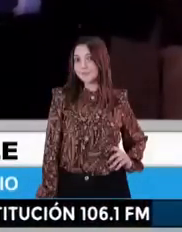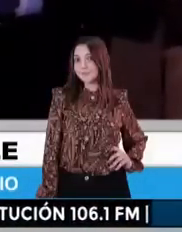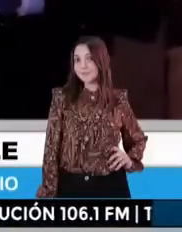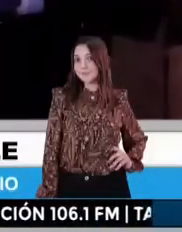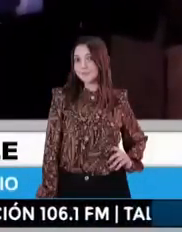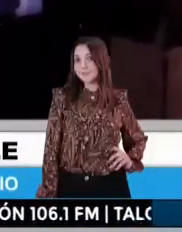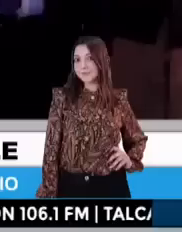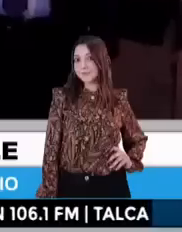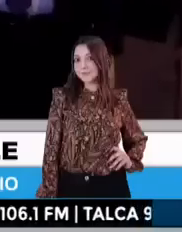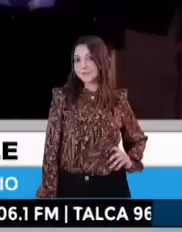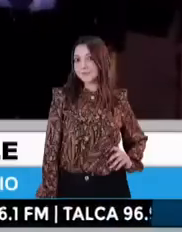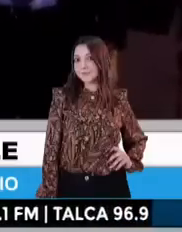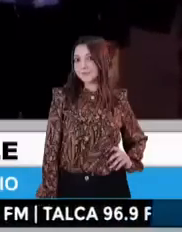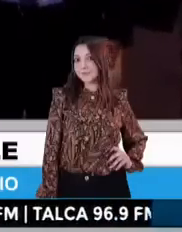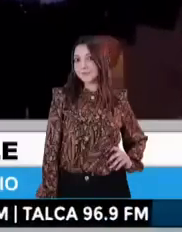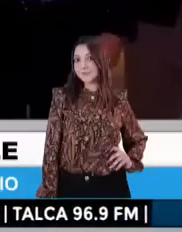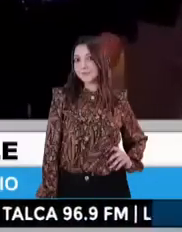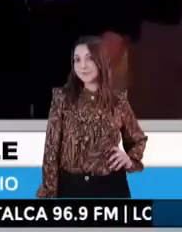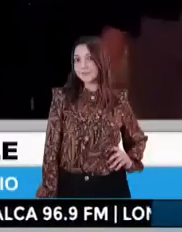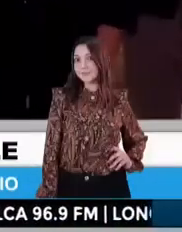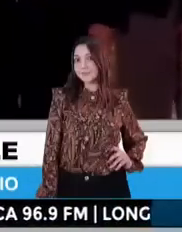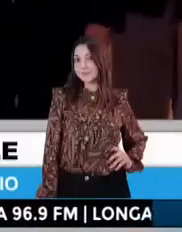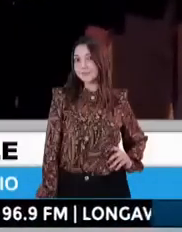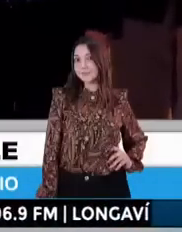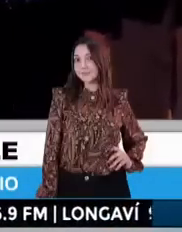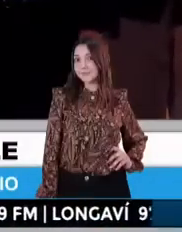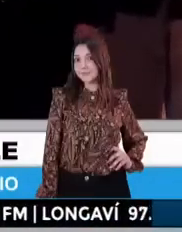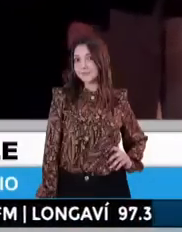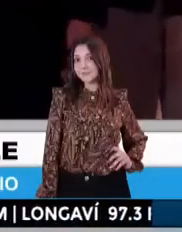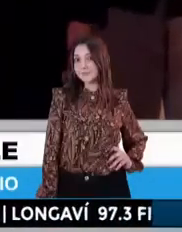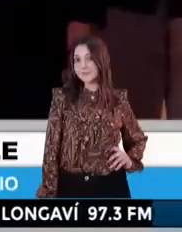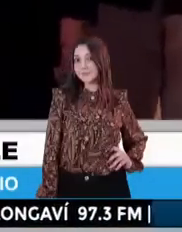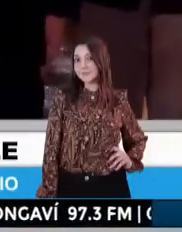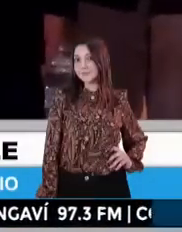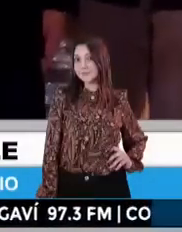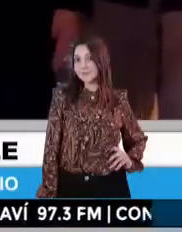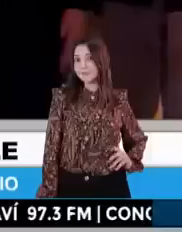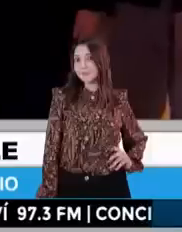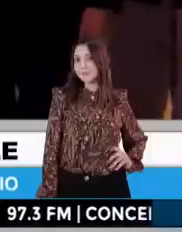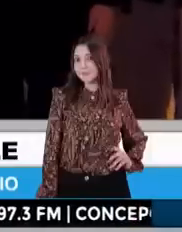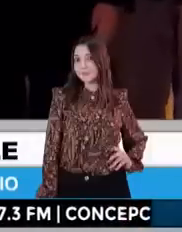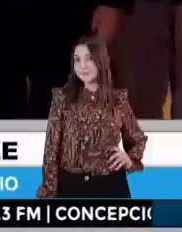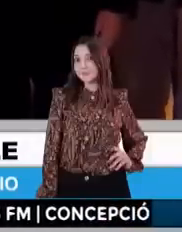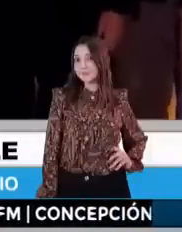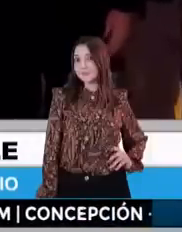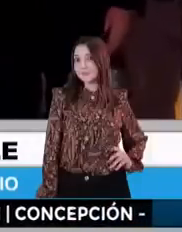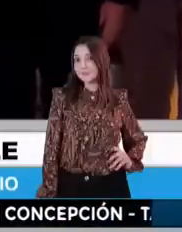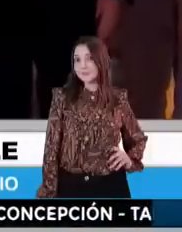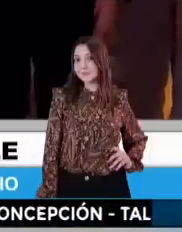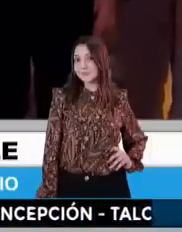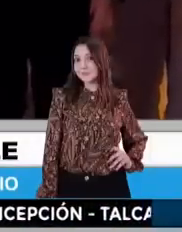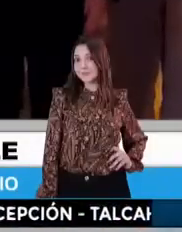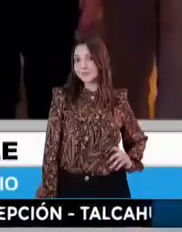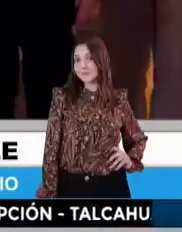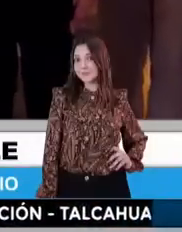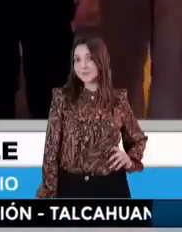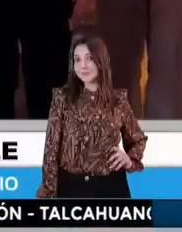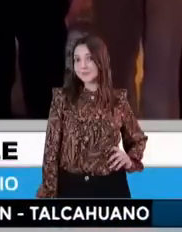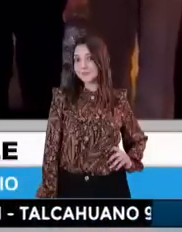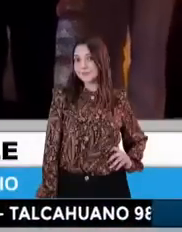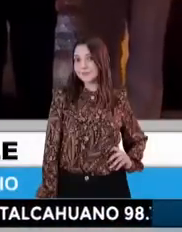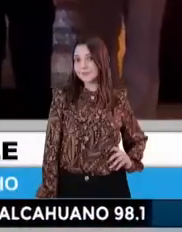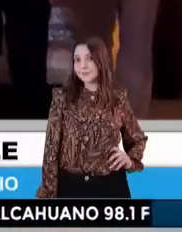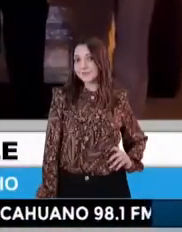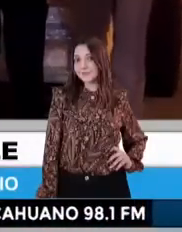el intercambio además de información policial con las personas que llegan a nuestro país. Por lo tanto, el apoyo cerrado,